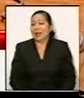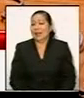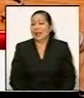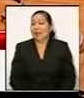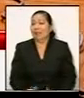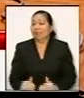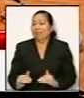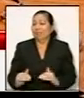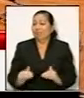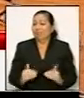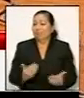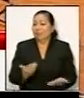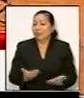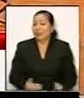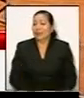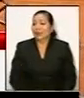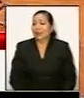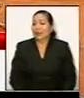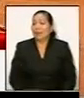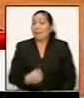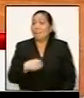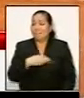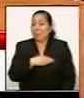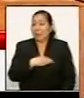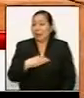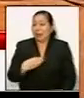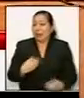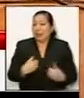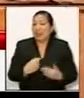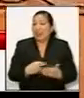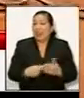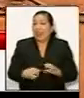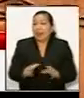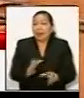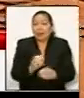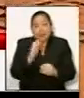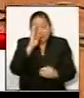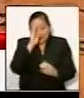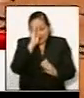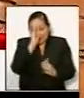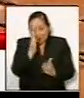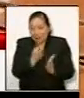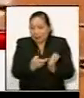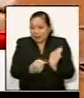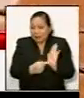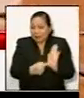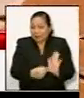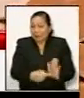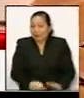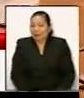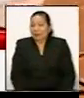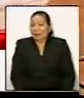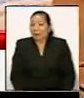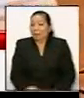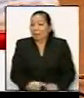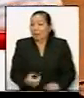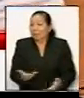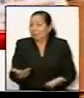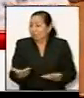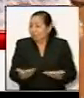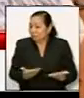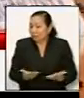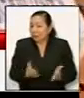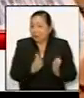rectoría el ministerio finalmente ha tenido una decisión posteriormente los libros tienen que salir parcialmente con una decisión y va